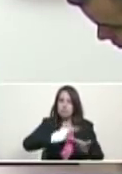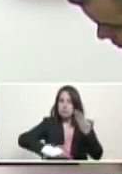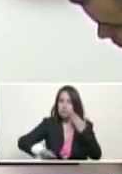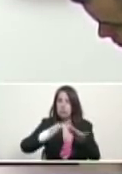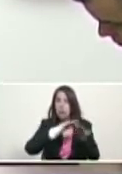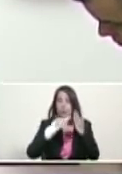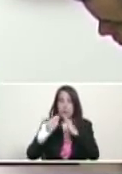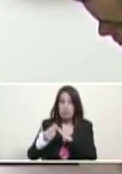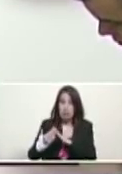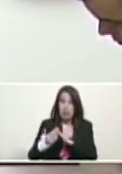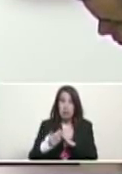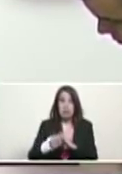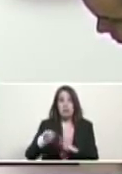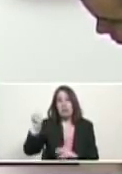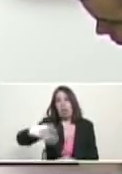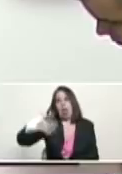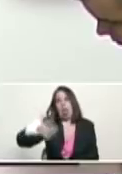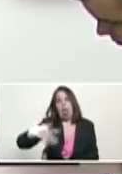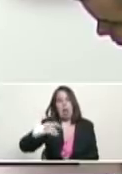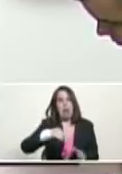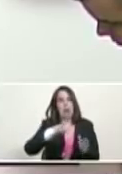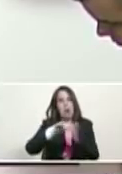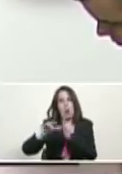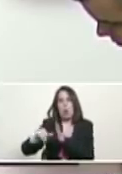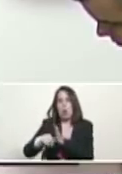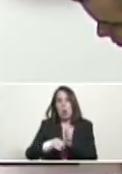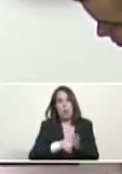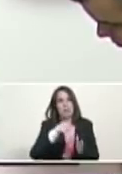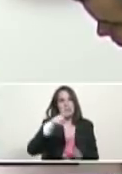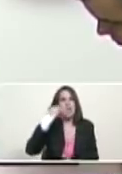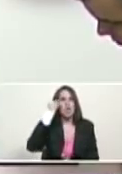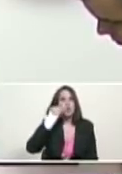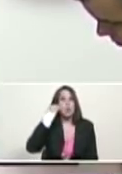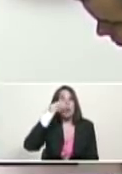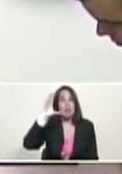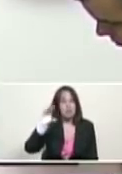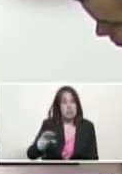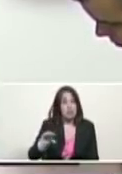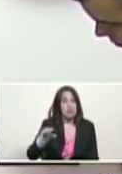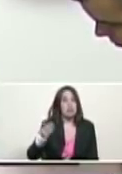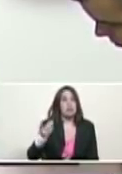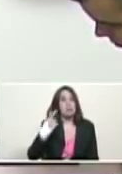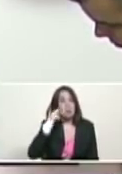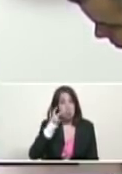Que baje la especulación. Por ahí vi el precio del tomate bajando en las calles.